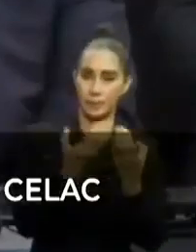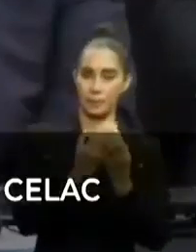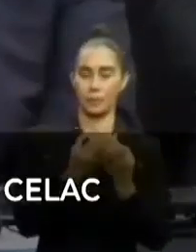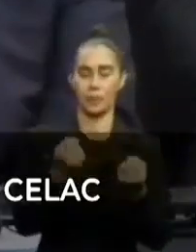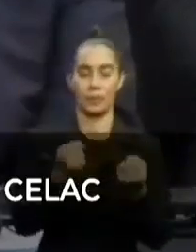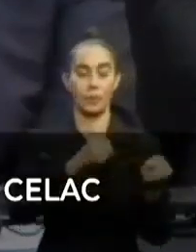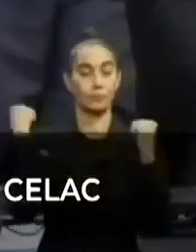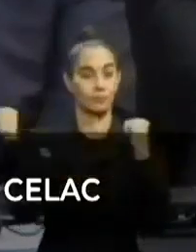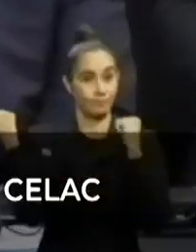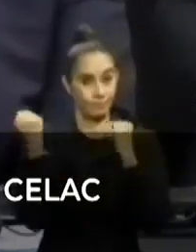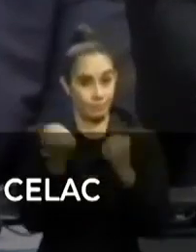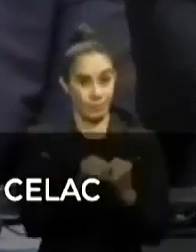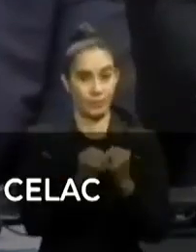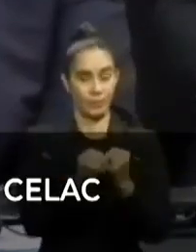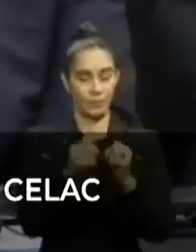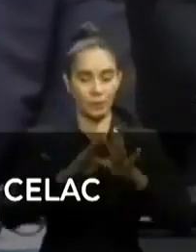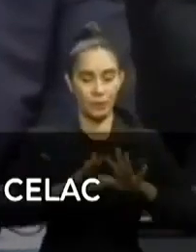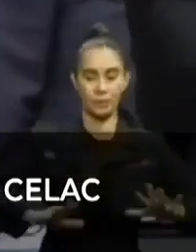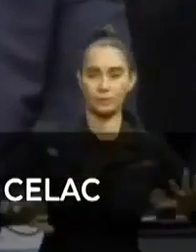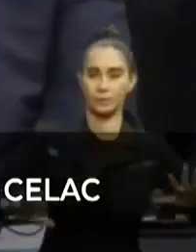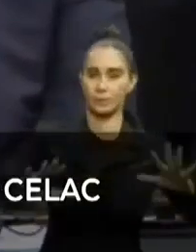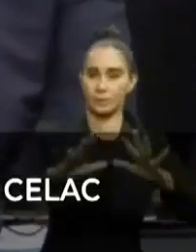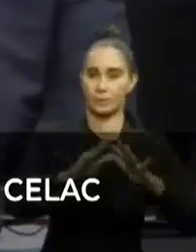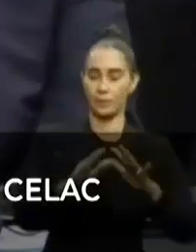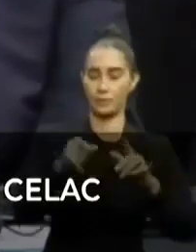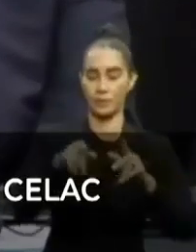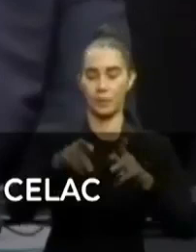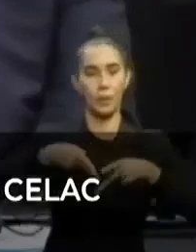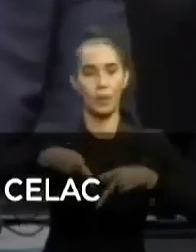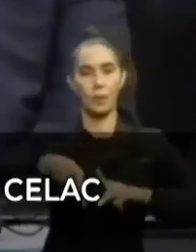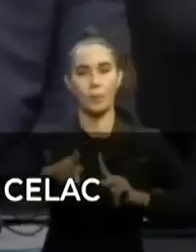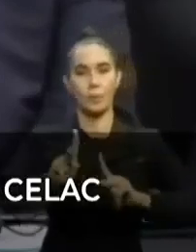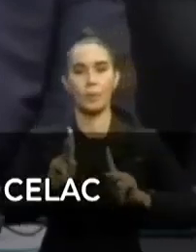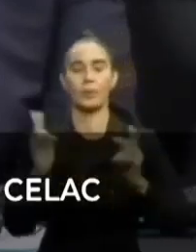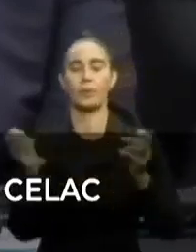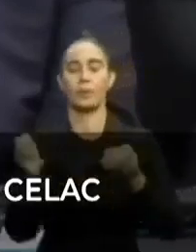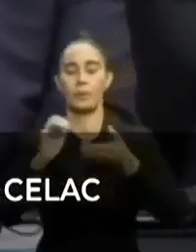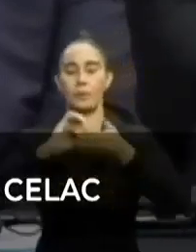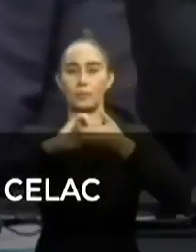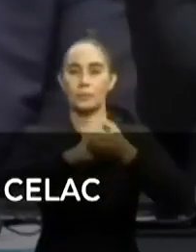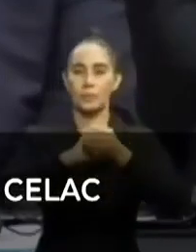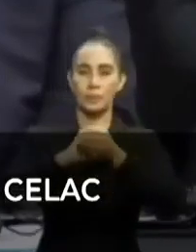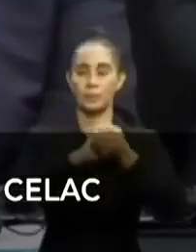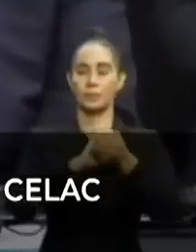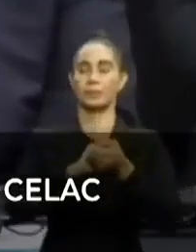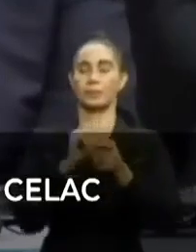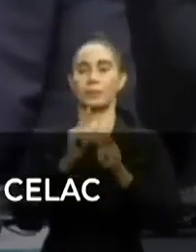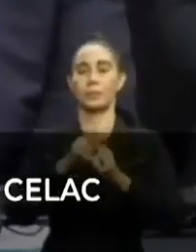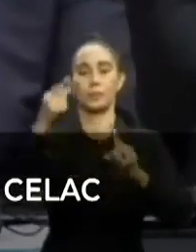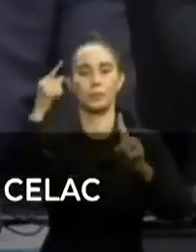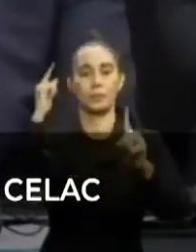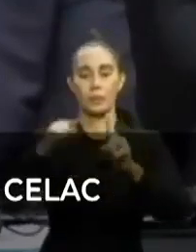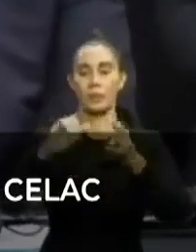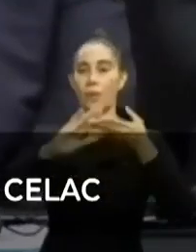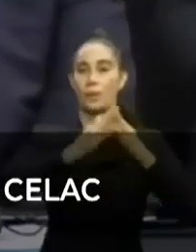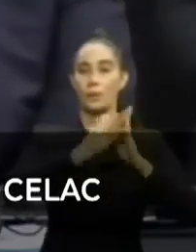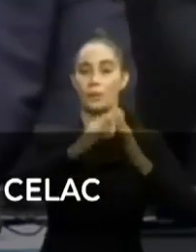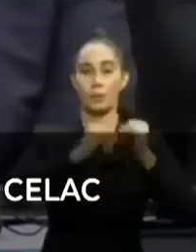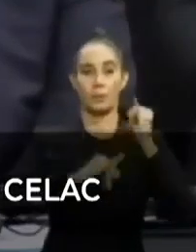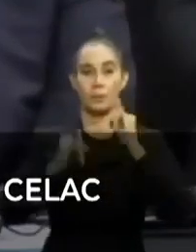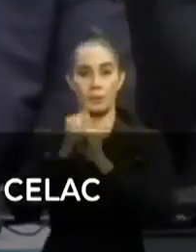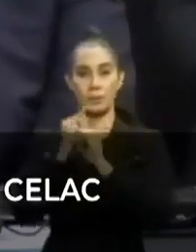los espacios multilaterales que permitan consolidar nuestras posiciones frente al resto de la comunidad internacional.